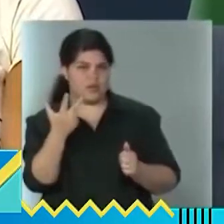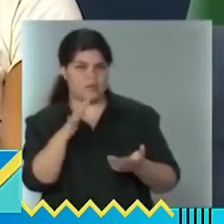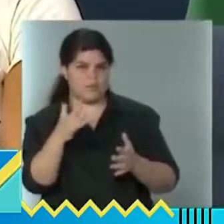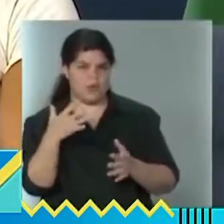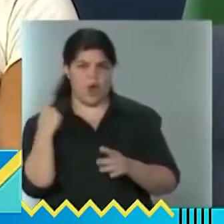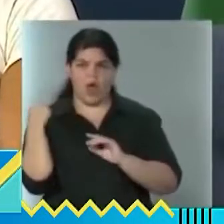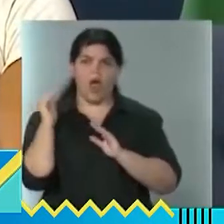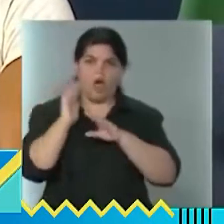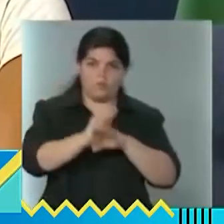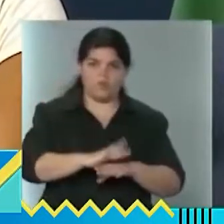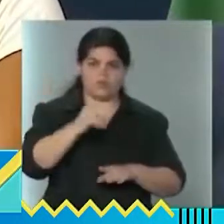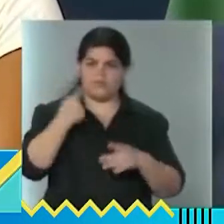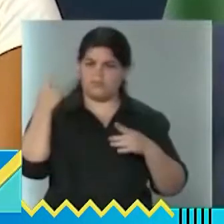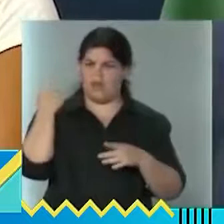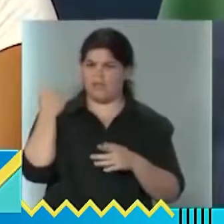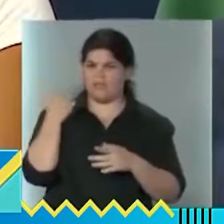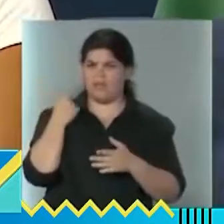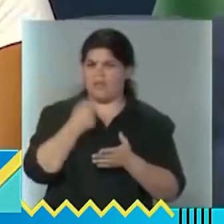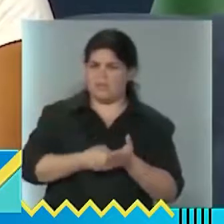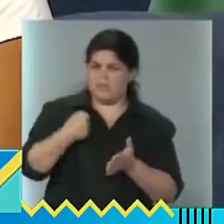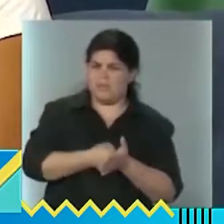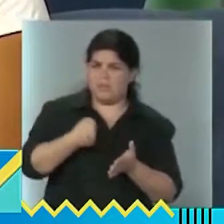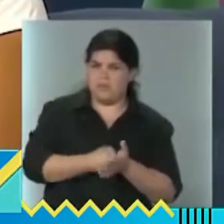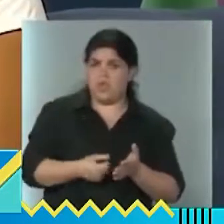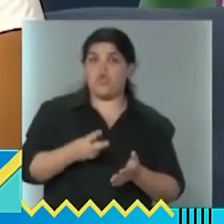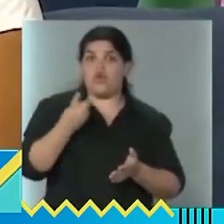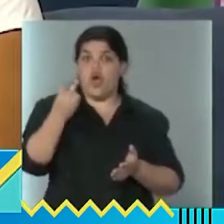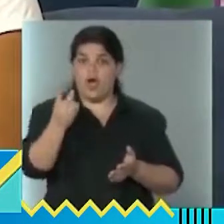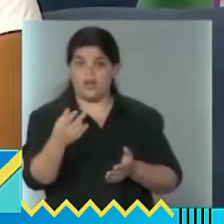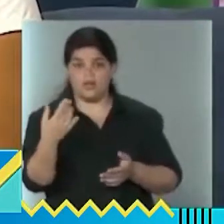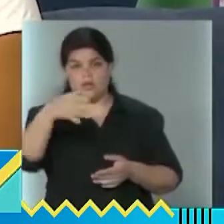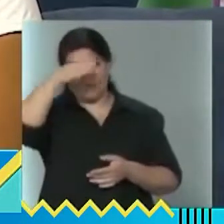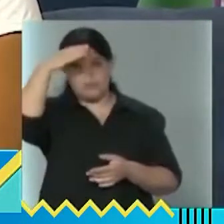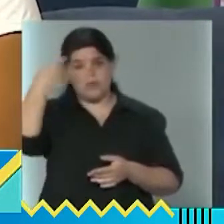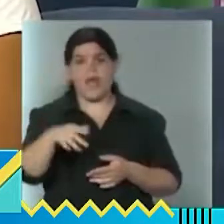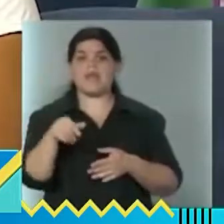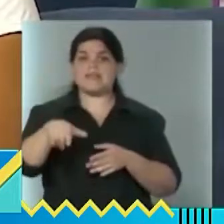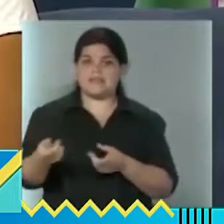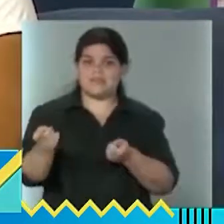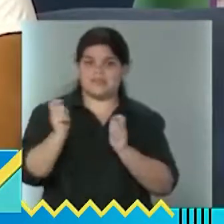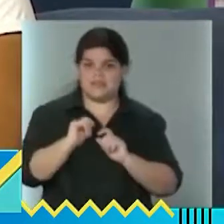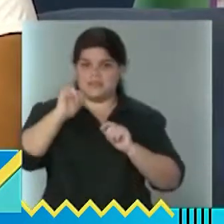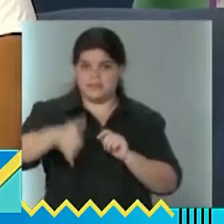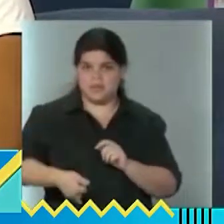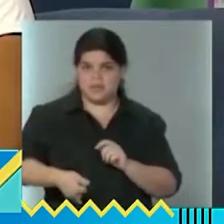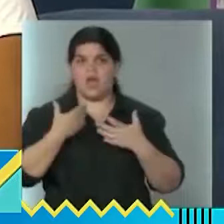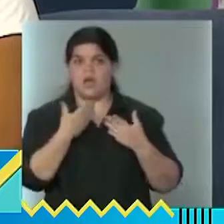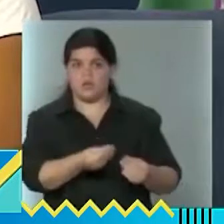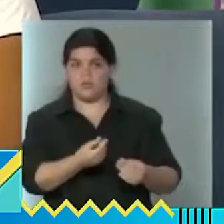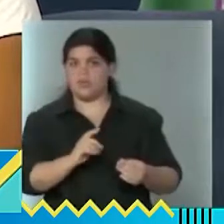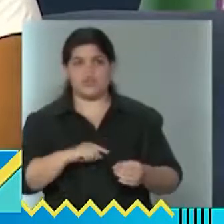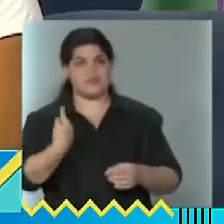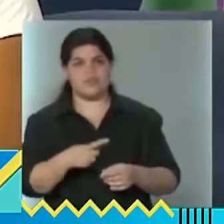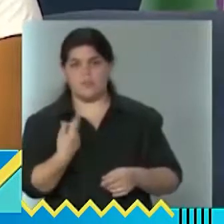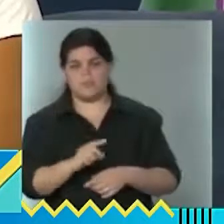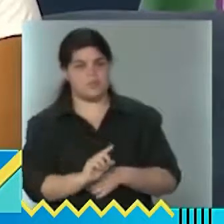y todo el gasto era familiar, pero hace 2 años estamos teniendo apoyo y nos movemos en forma particular,